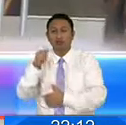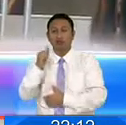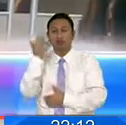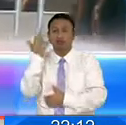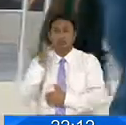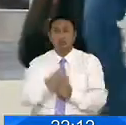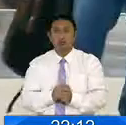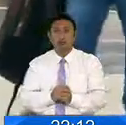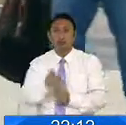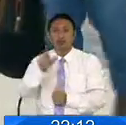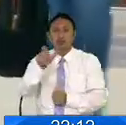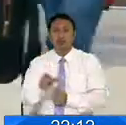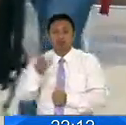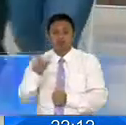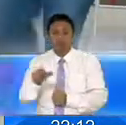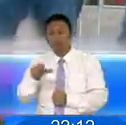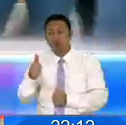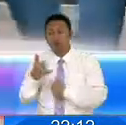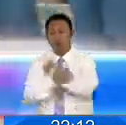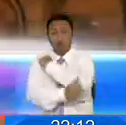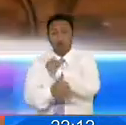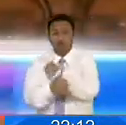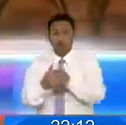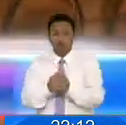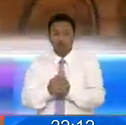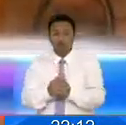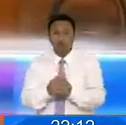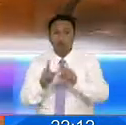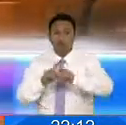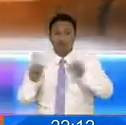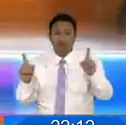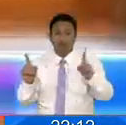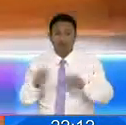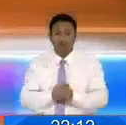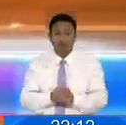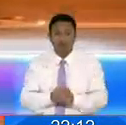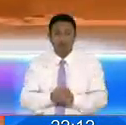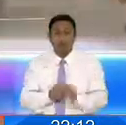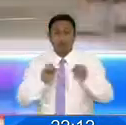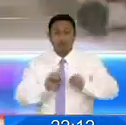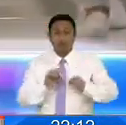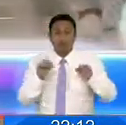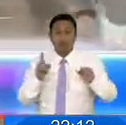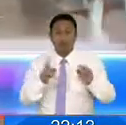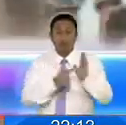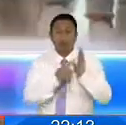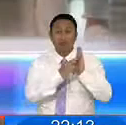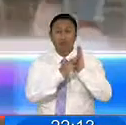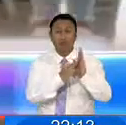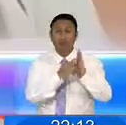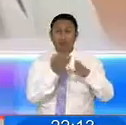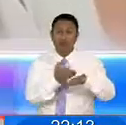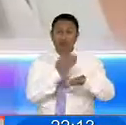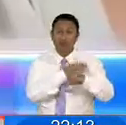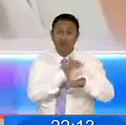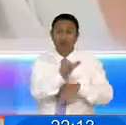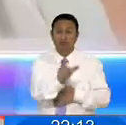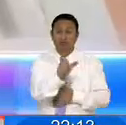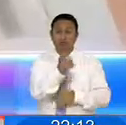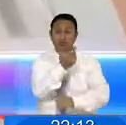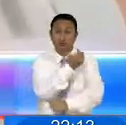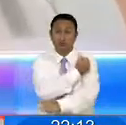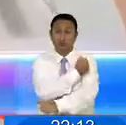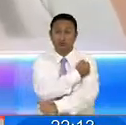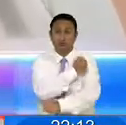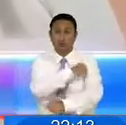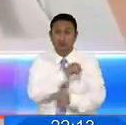Aquellos pasajeros provenientes de otros países que no sean Brasil e India presentarán como requisito previo al embarque el carnet de vacunación con